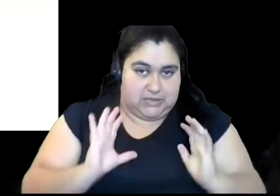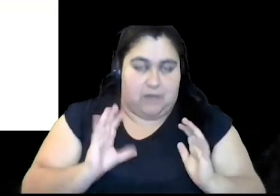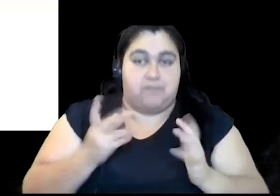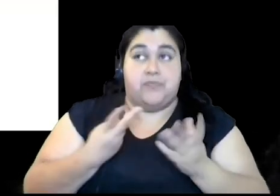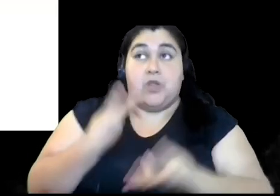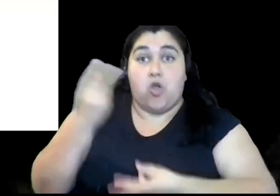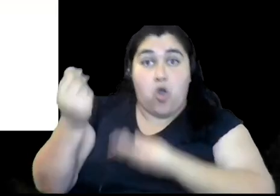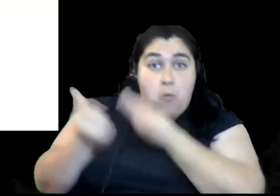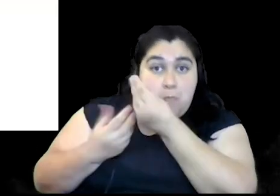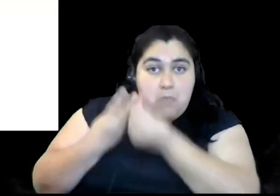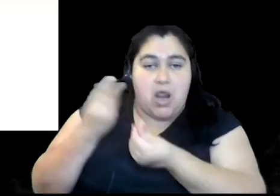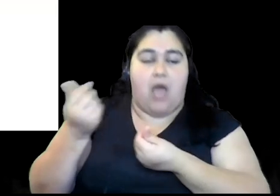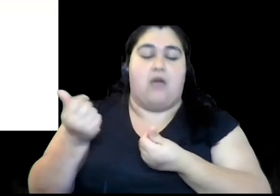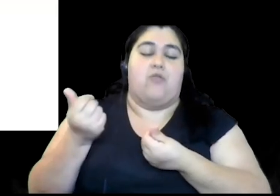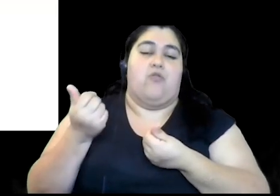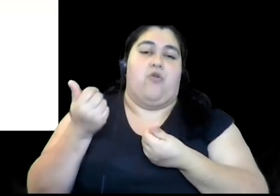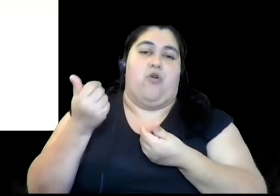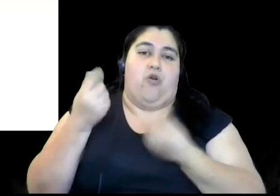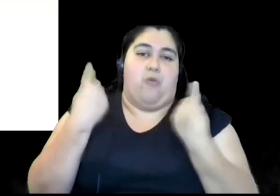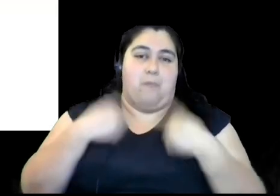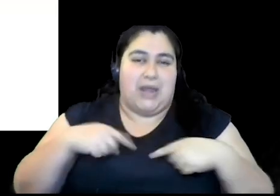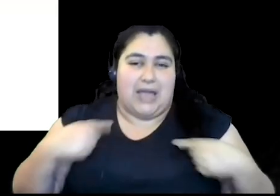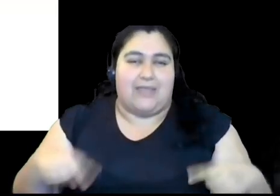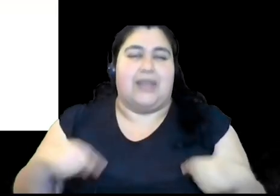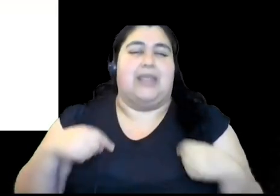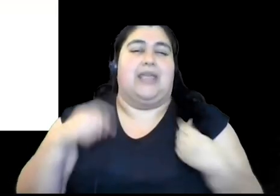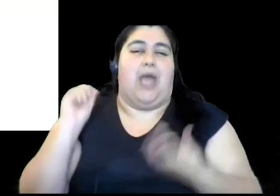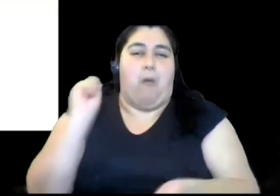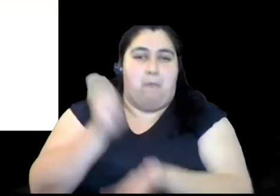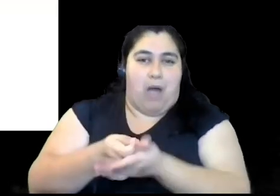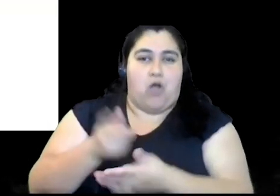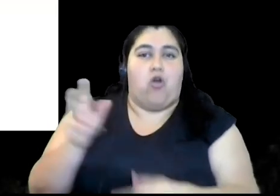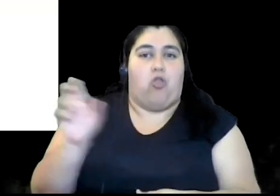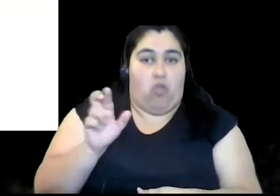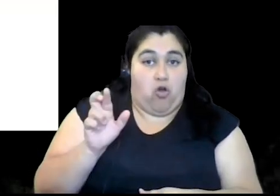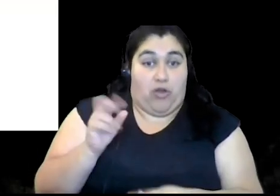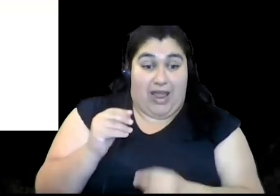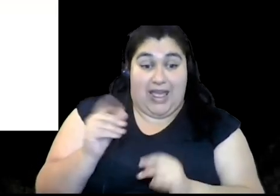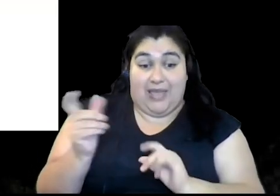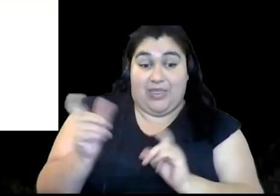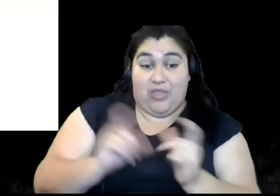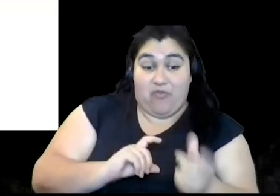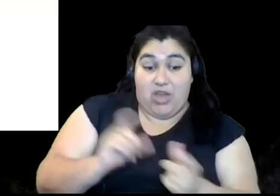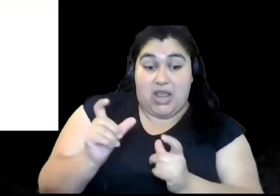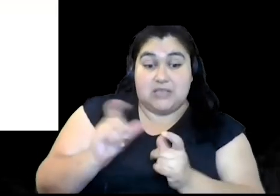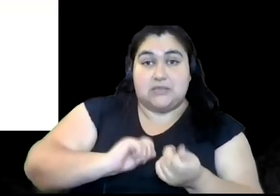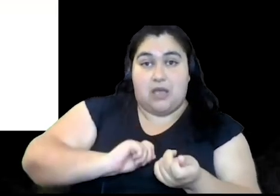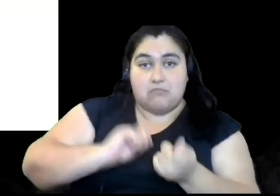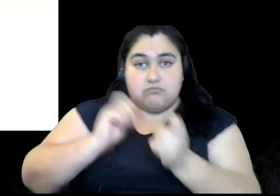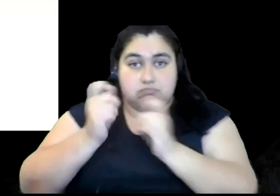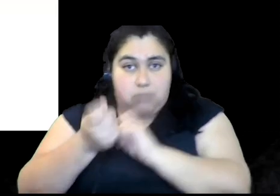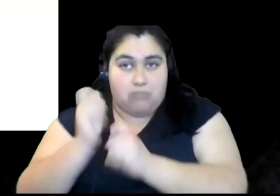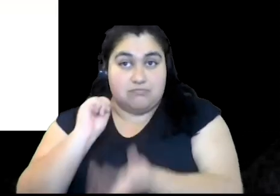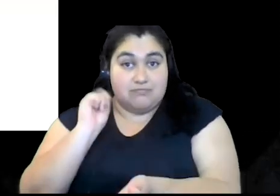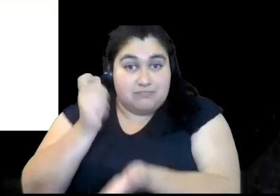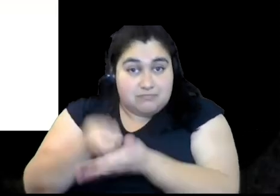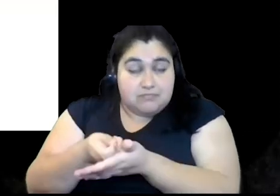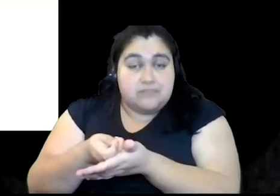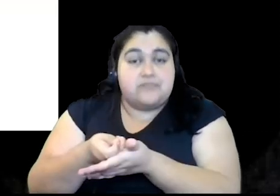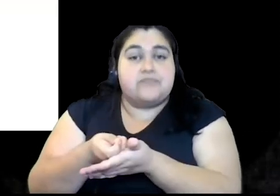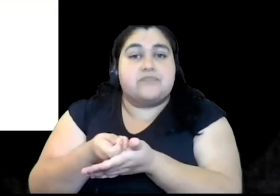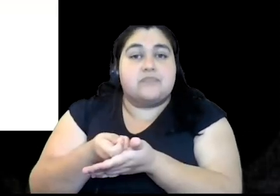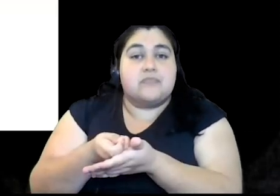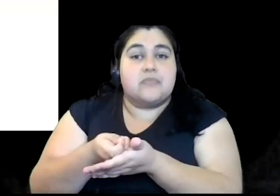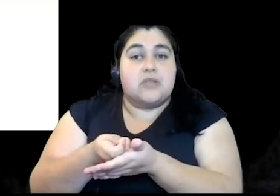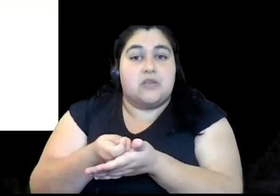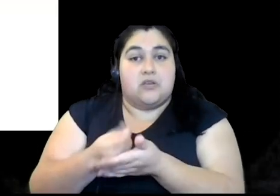importado mercadería y pago con moneda extranjera, esa diferencia de cambio, cuando realizo la moneda extranjera